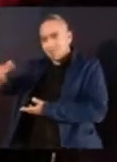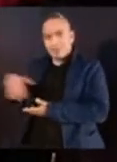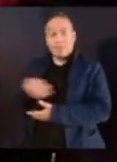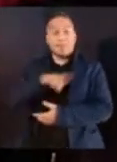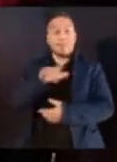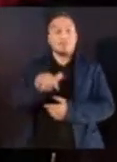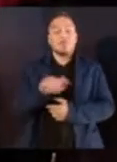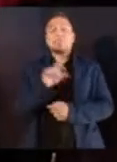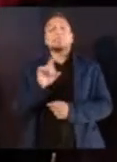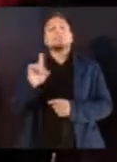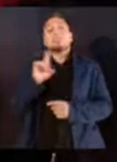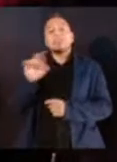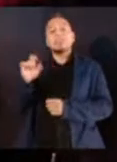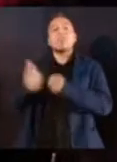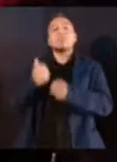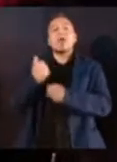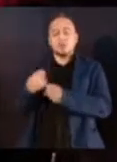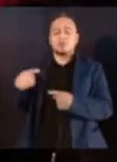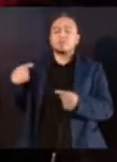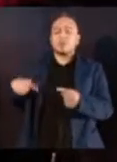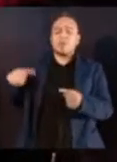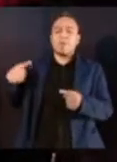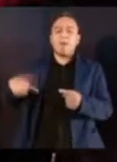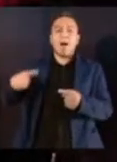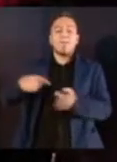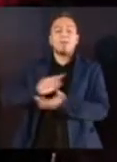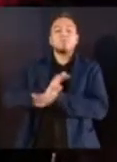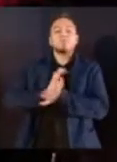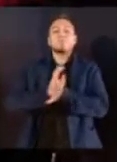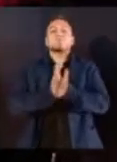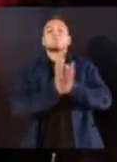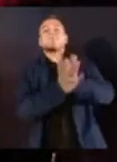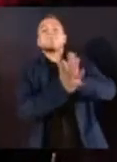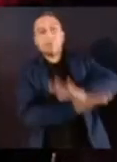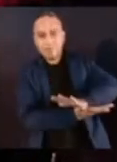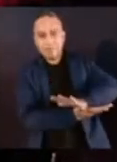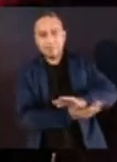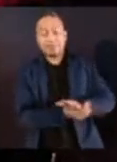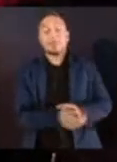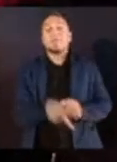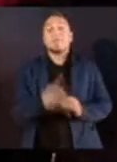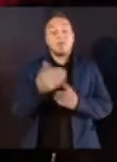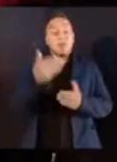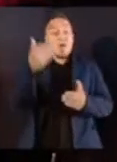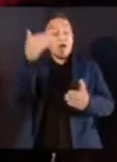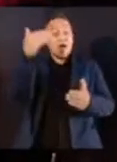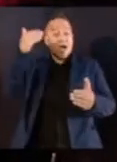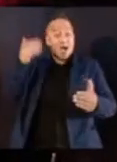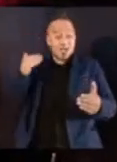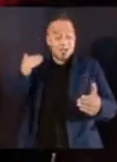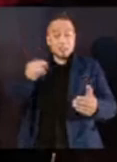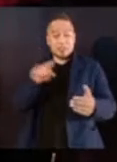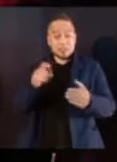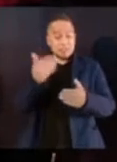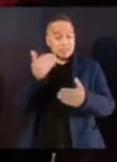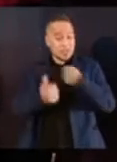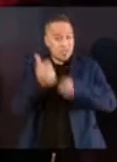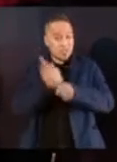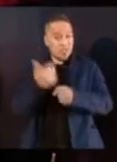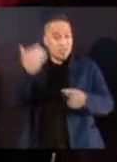100 años. Pero muy al principio del siglo XX, esta actitud,